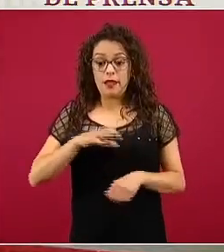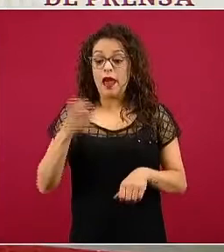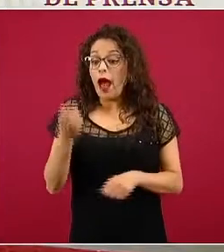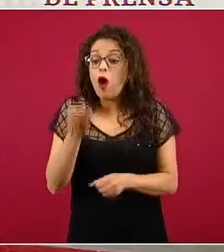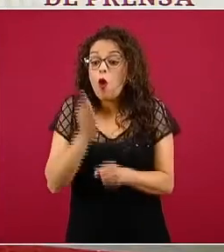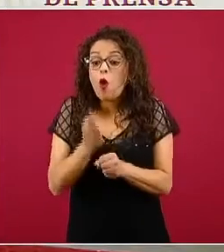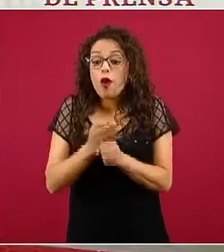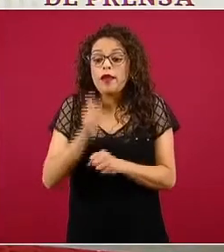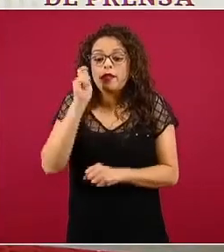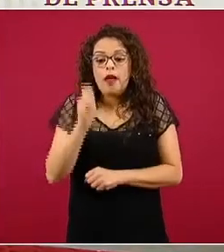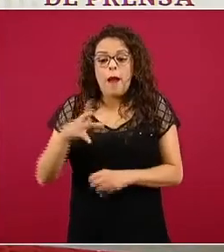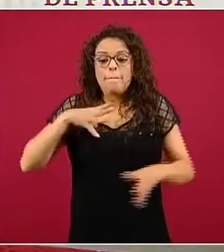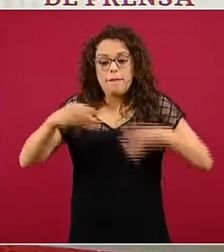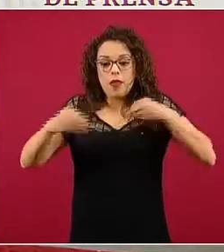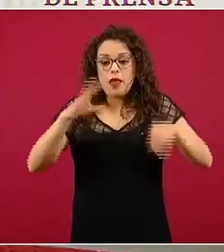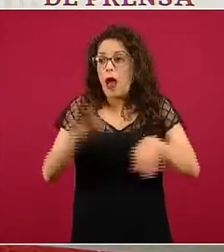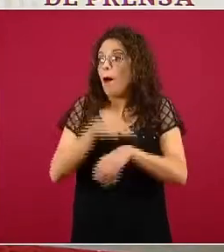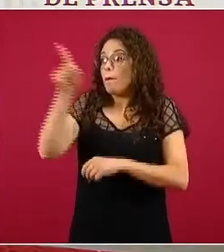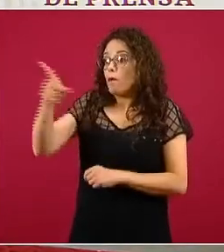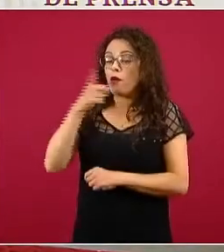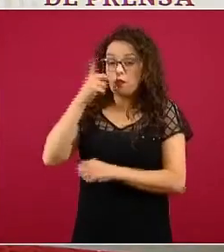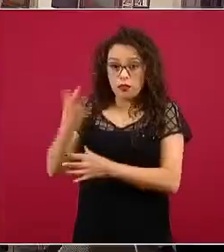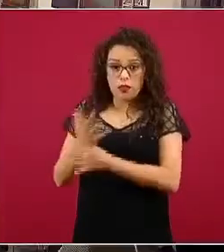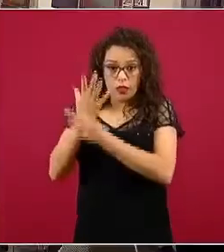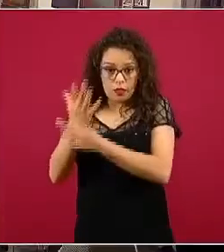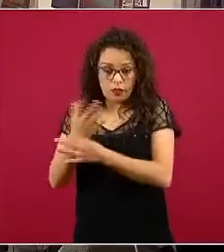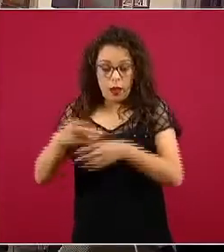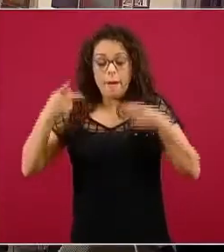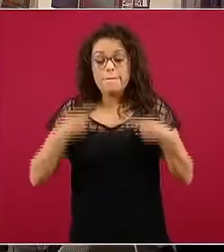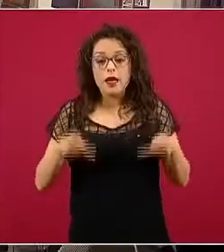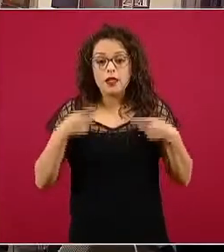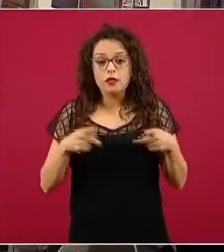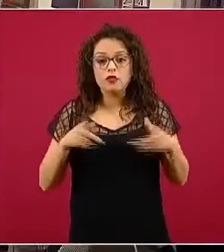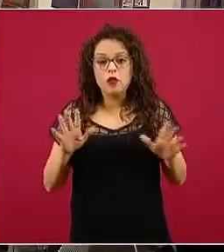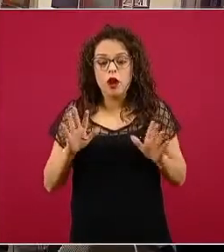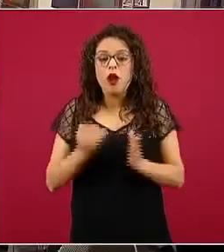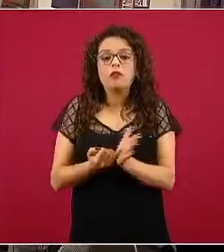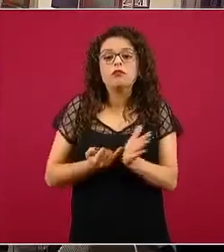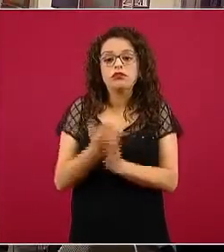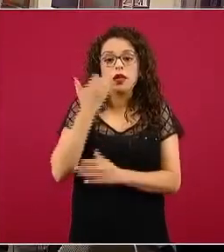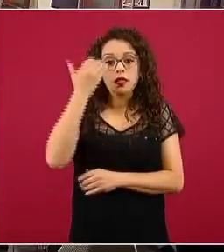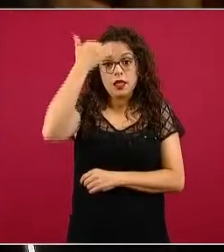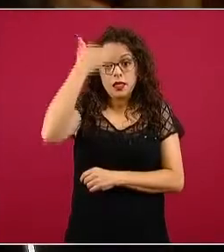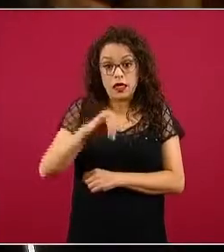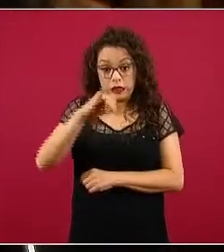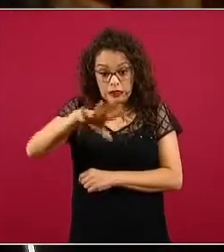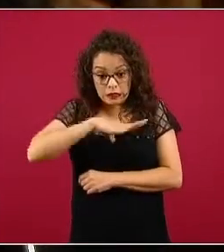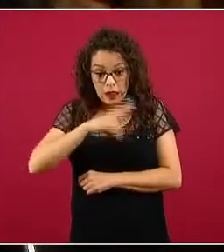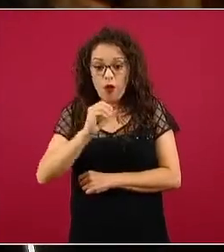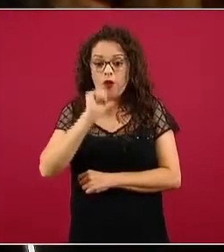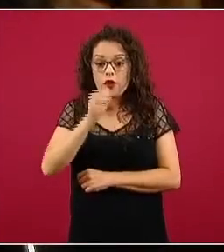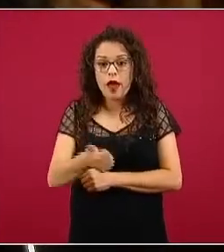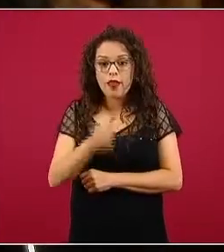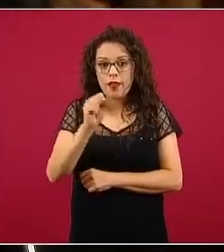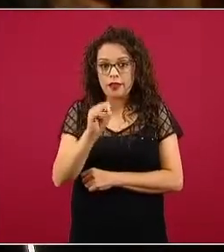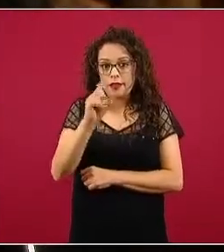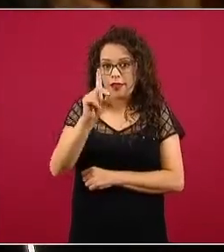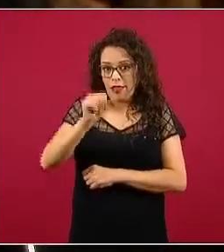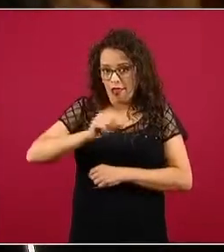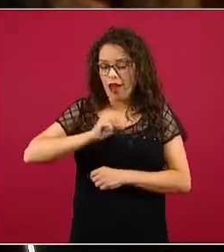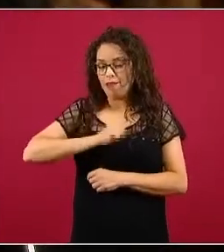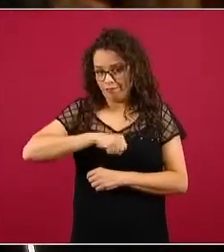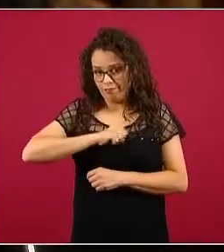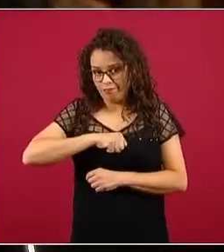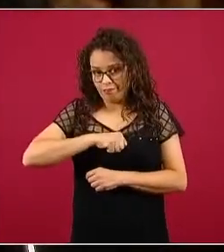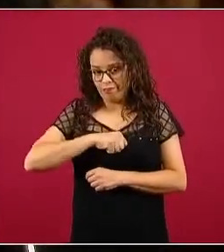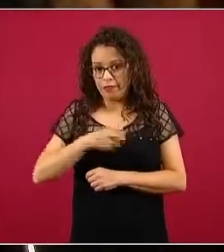que las personas ante la amenaza lo que decidieron es saber si eran portadoras de VIH. Entonces, esto a